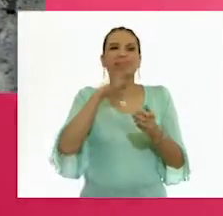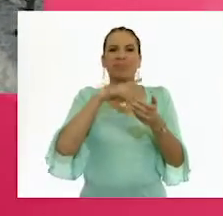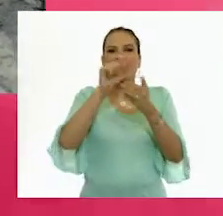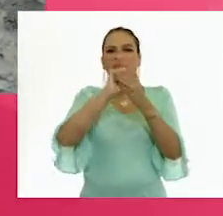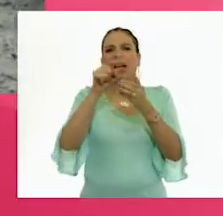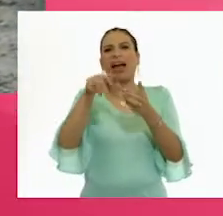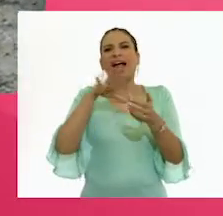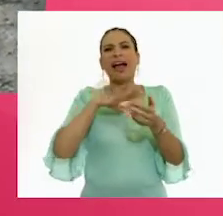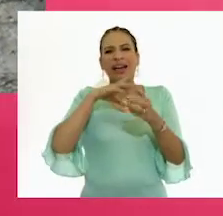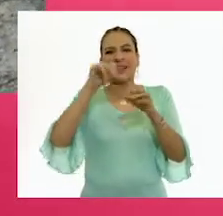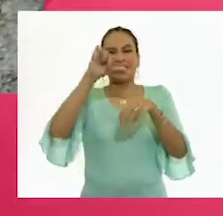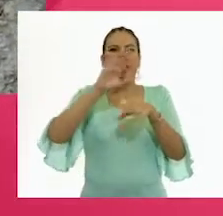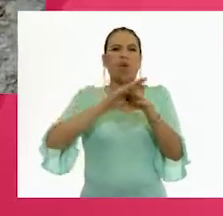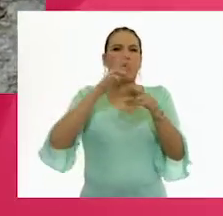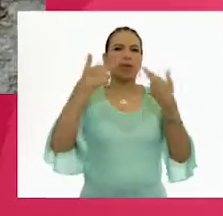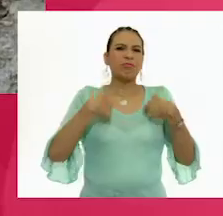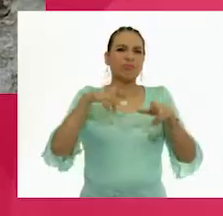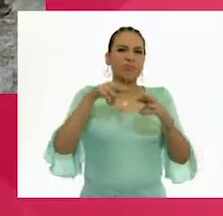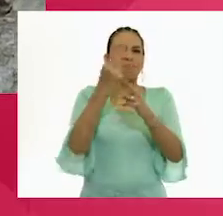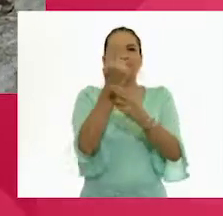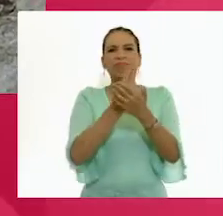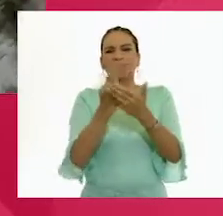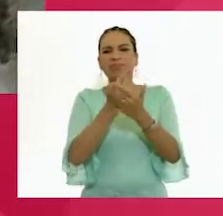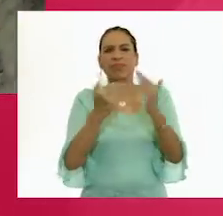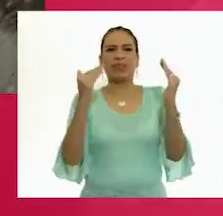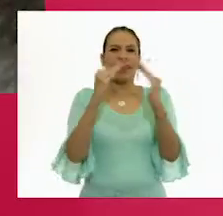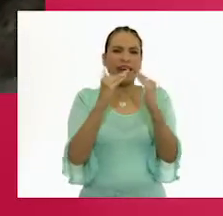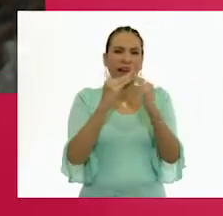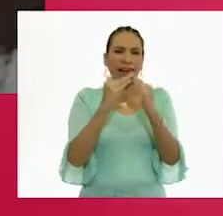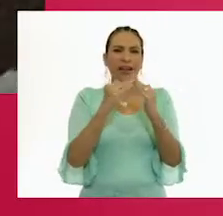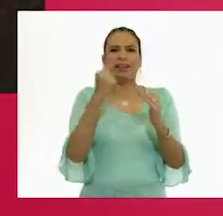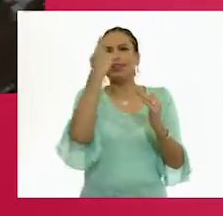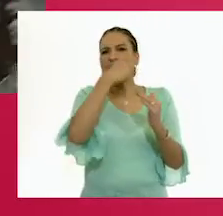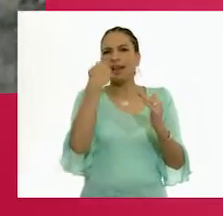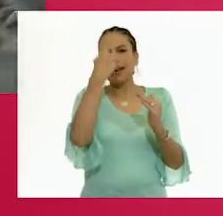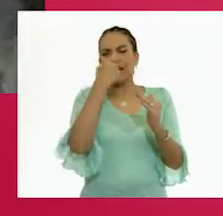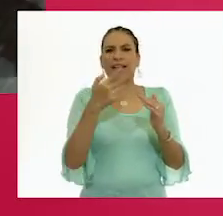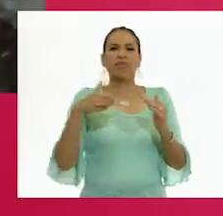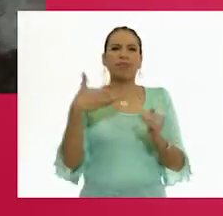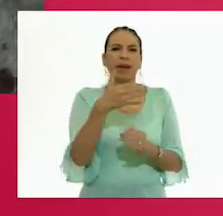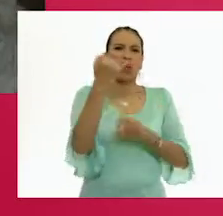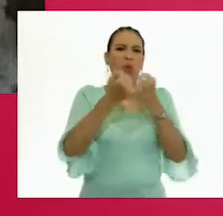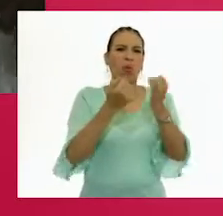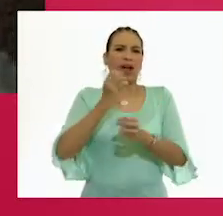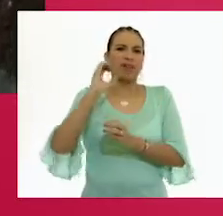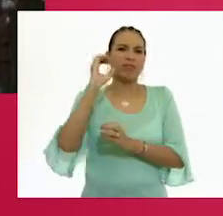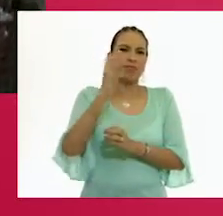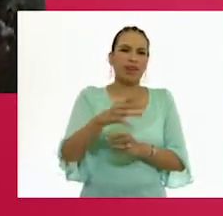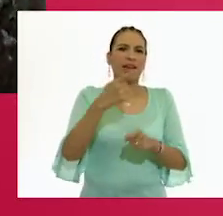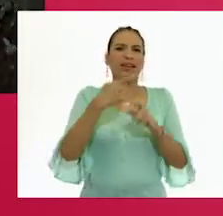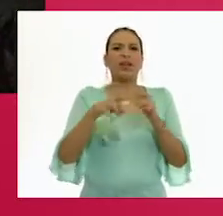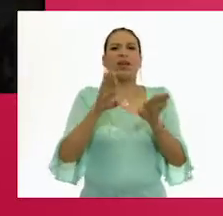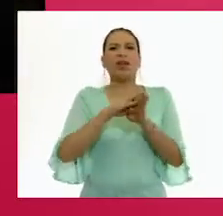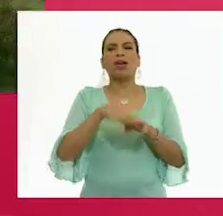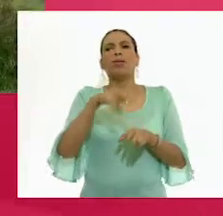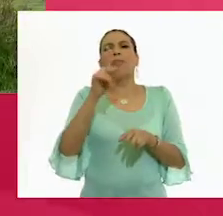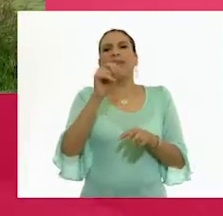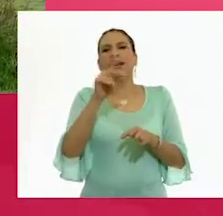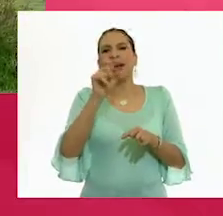están representadas caras, casas, peces, juegos de pelota, pedernales y